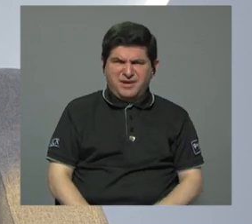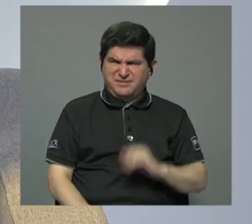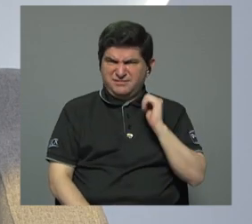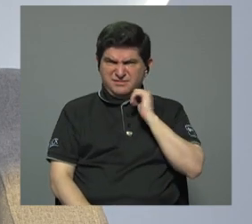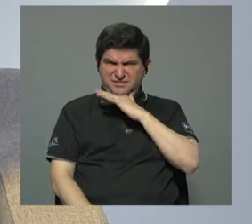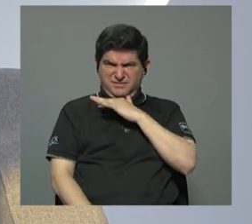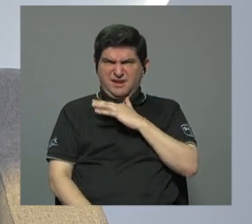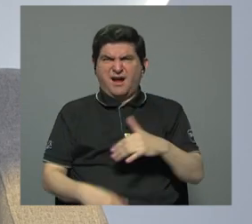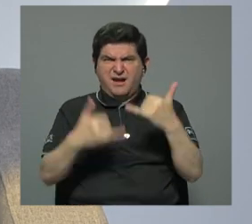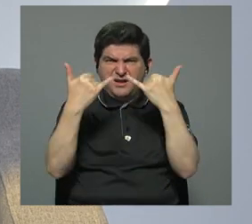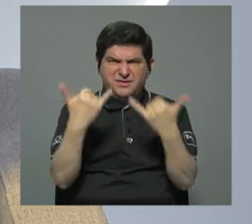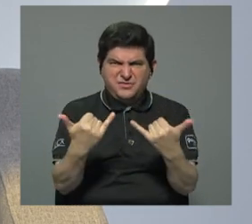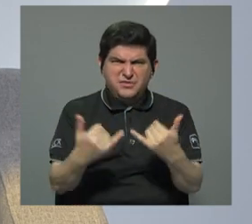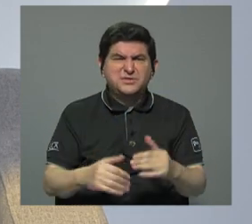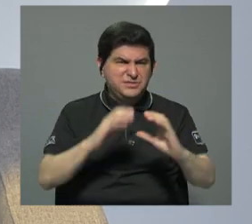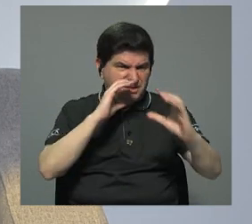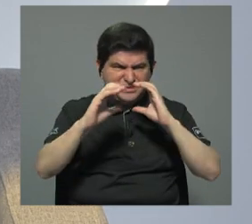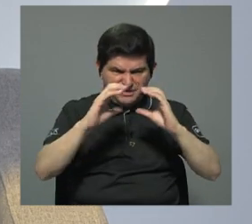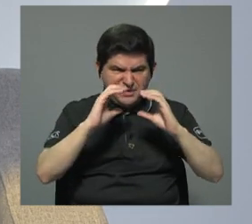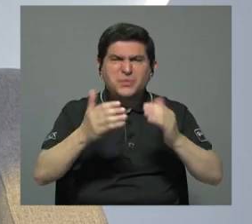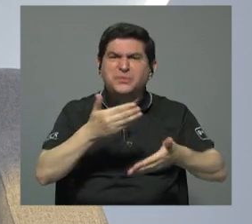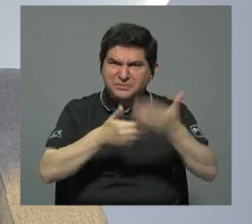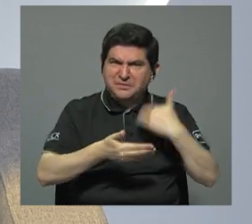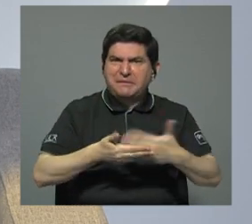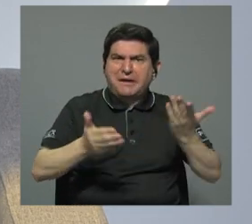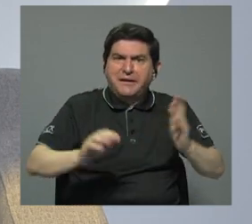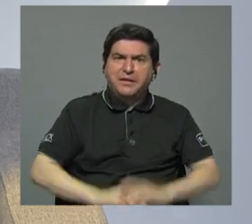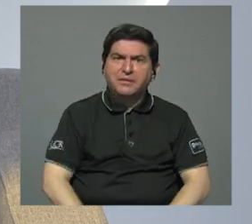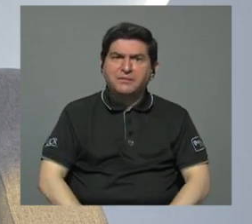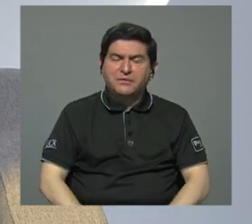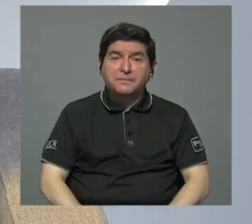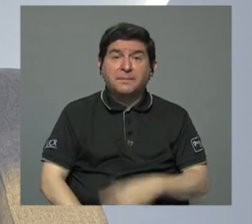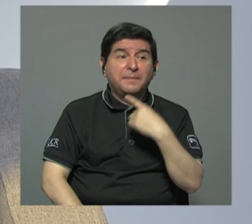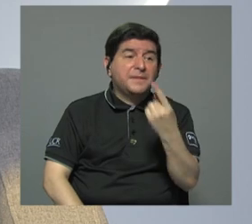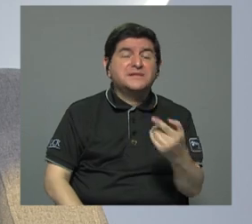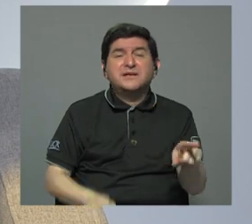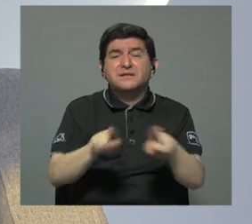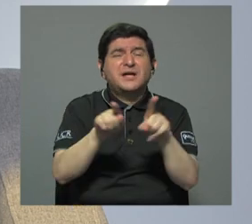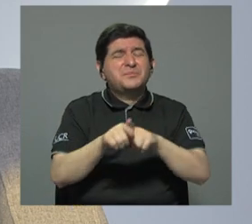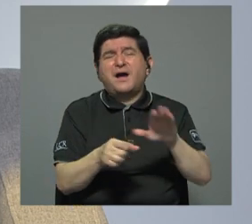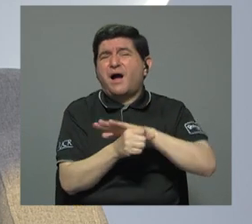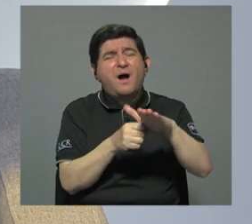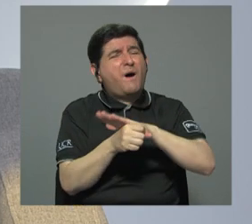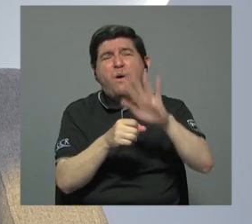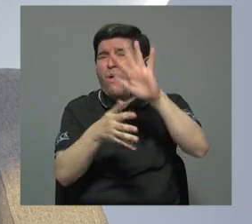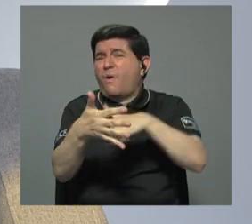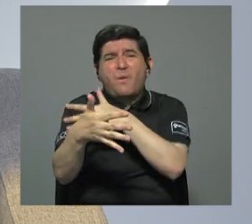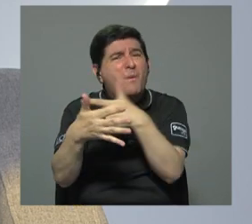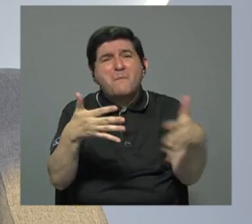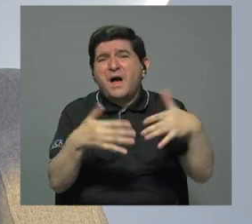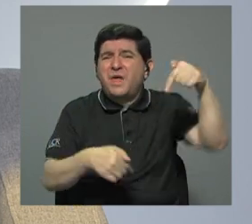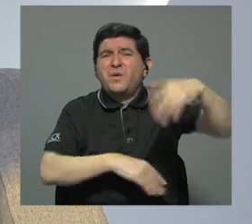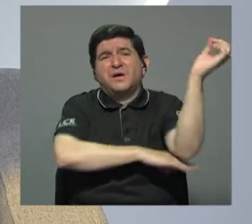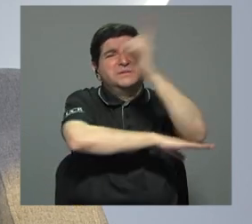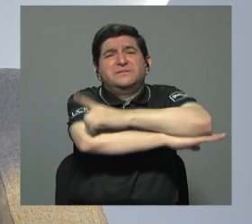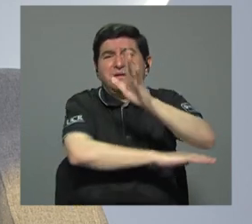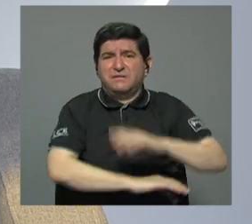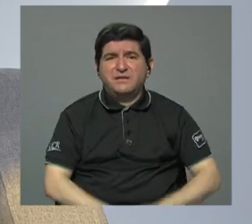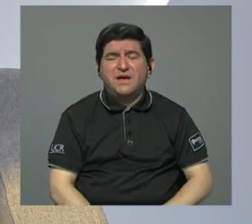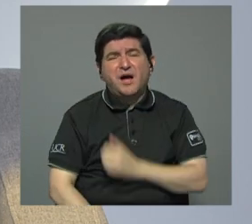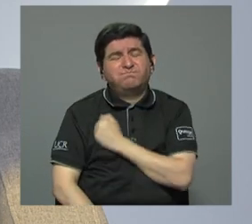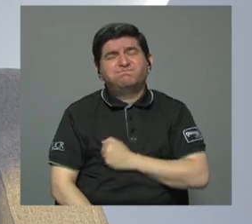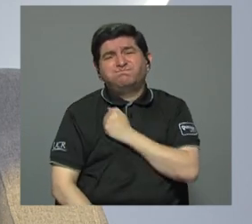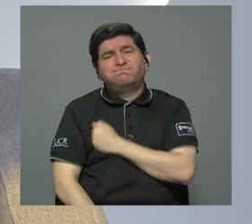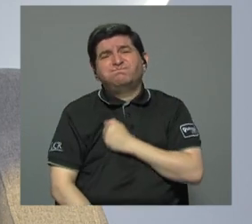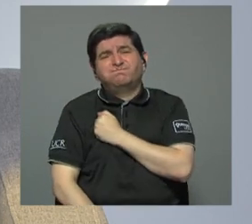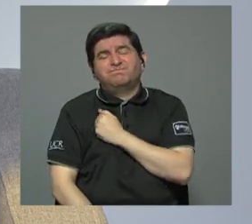porque también fue así comunicado, y bueno, nos dijeron que tenía también ocupada su agenda el día de hoy y que disculpas,